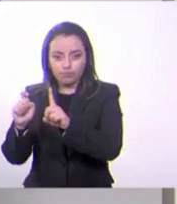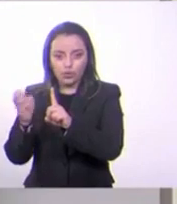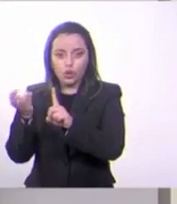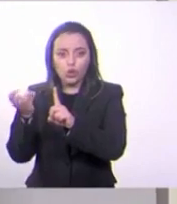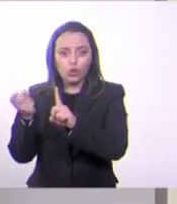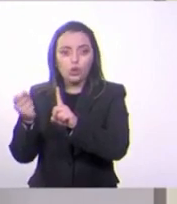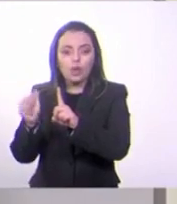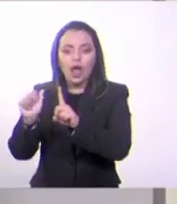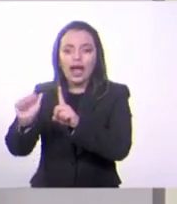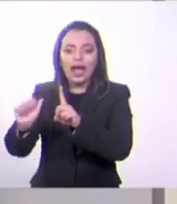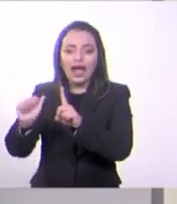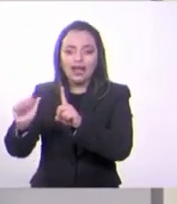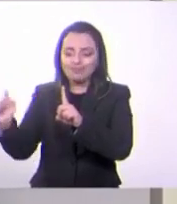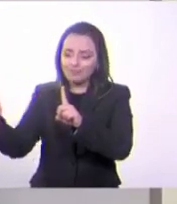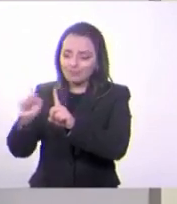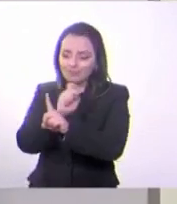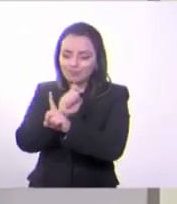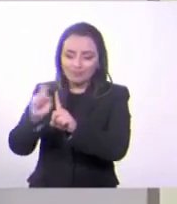evaluarlo